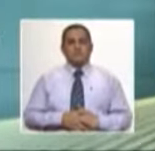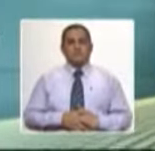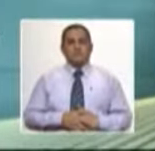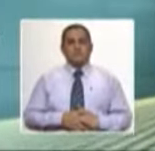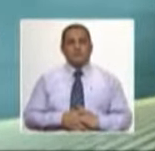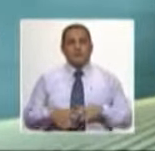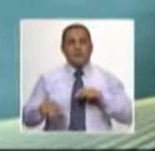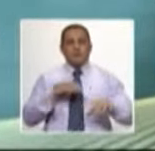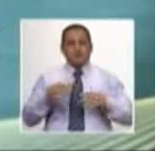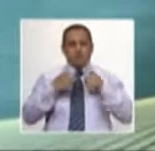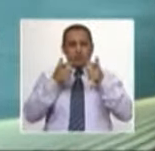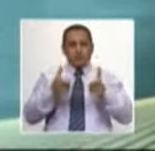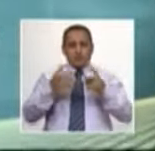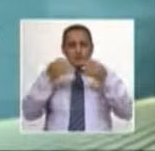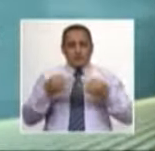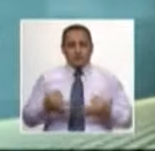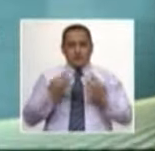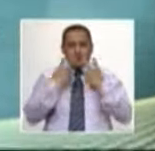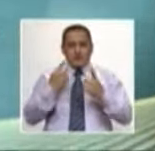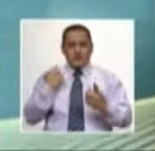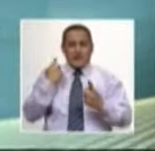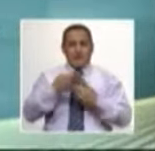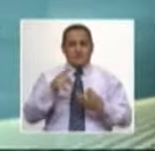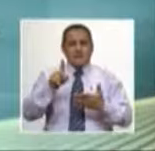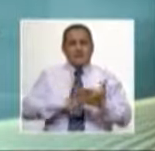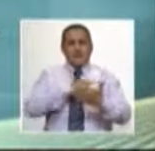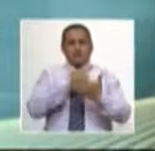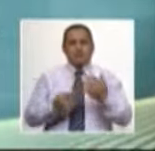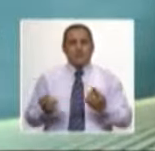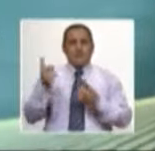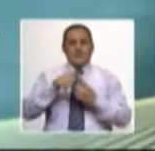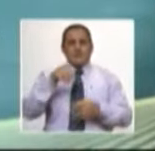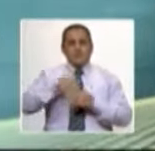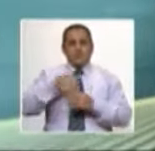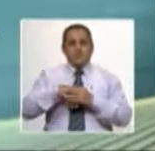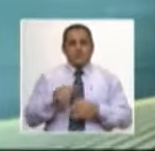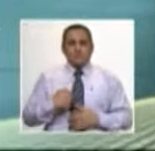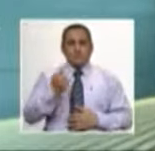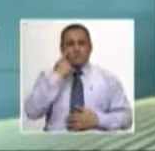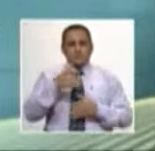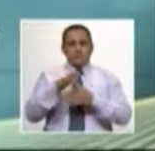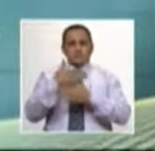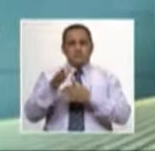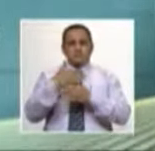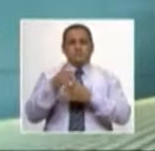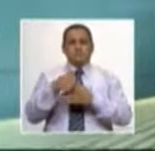Hemos hecho un control efectivo al punto que se anuló esta elección conocida como la repartija.